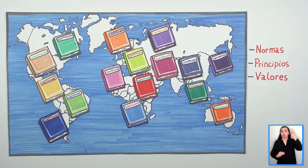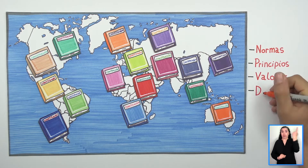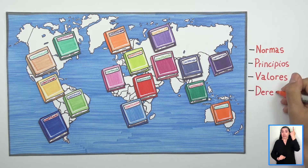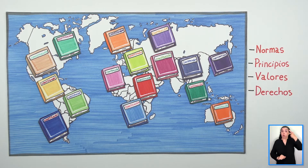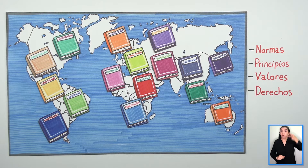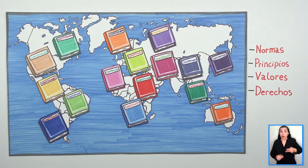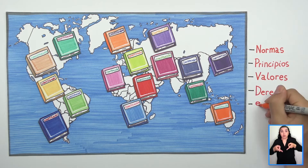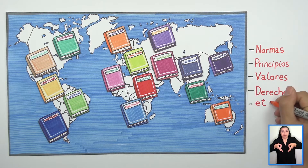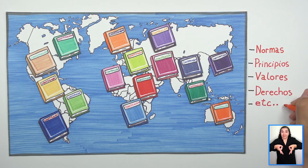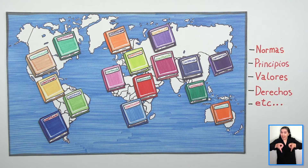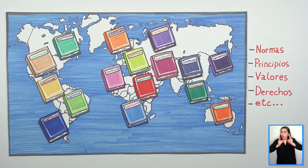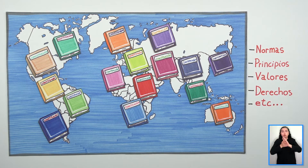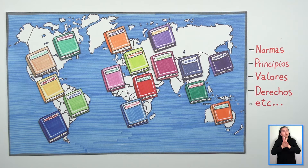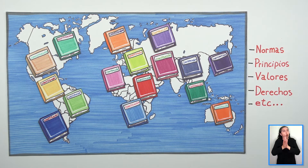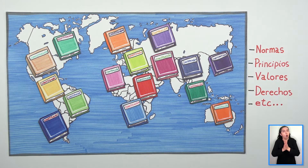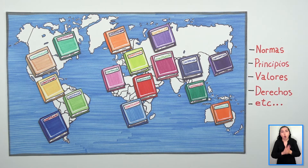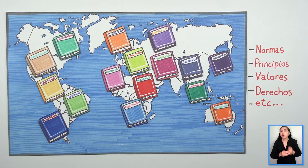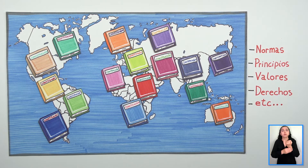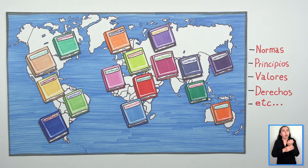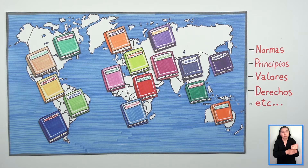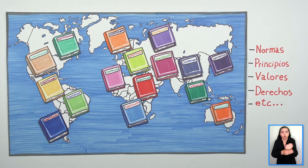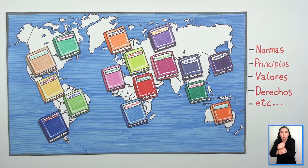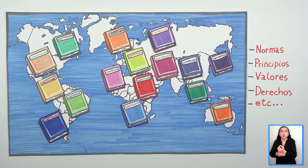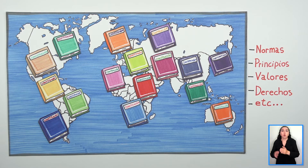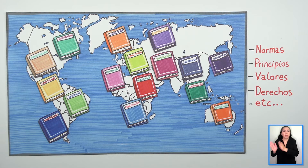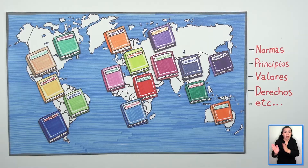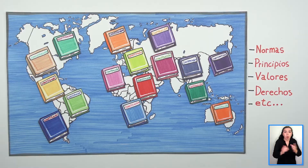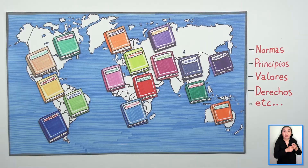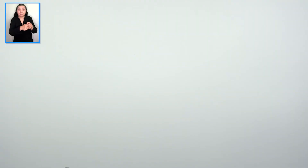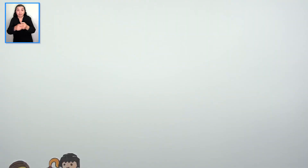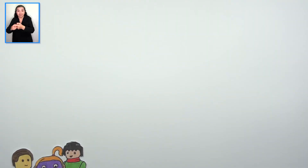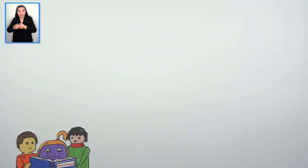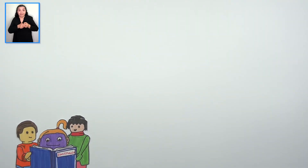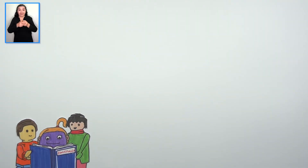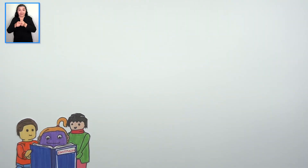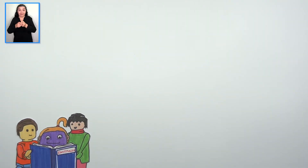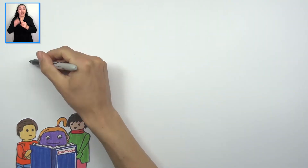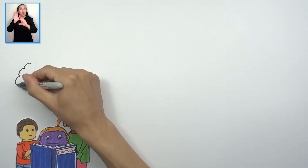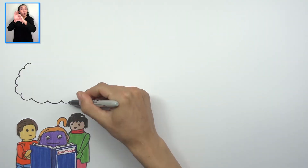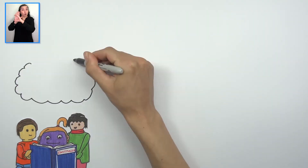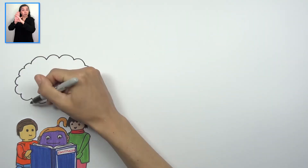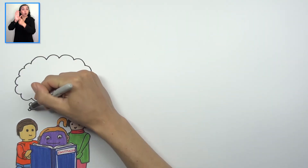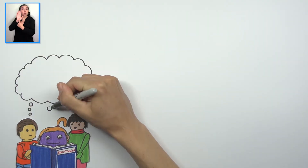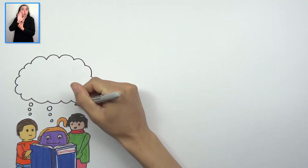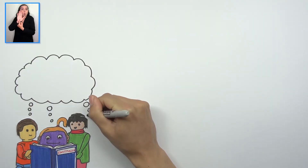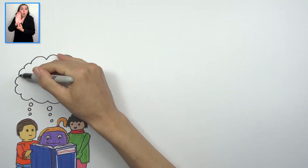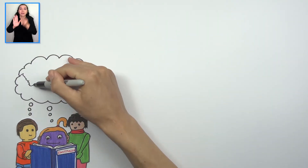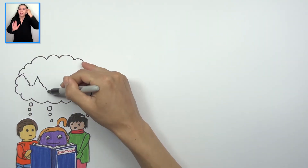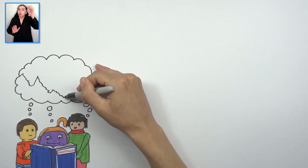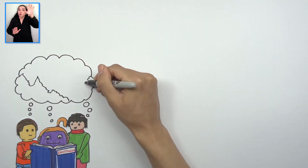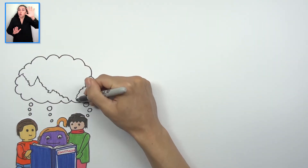valores, derechos y todo lo que nos ayuda a organizarnos como sociedad. La Constitución, además, refleja los sueños de un